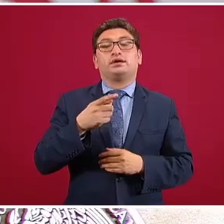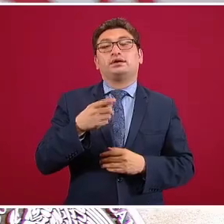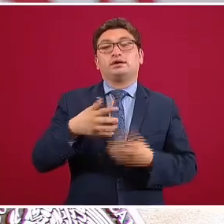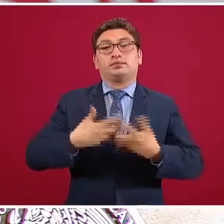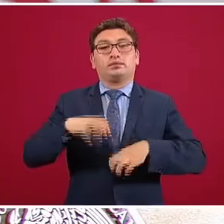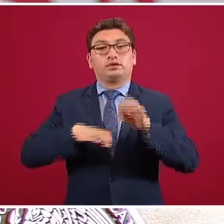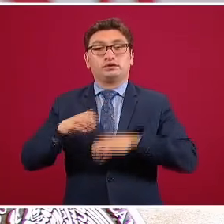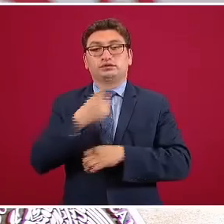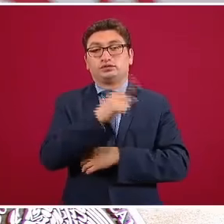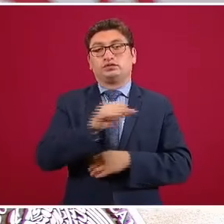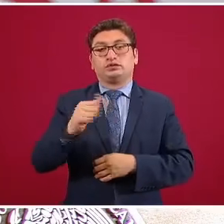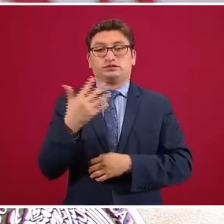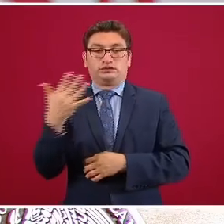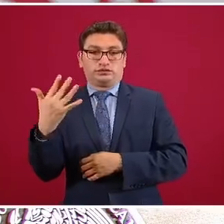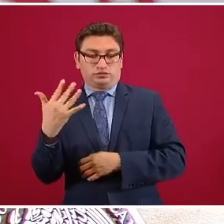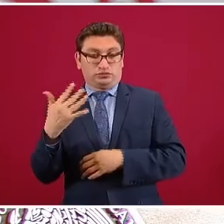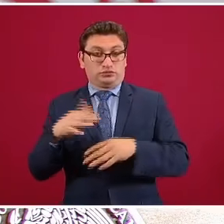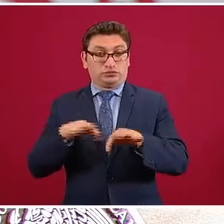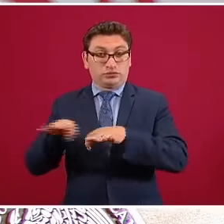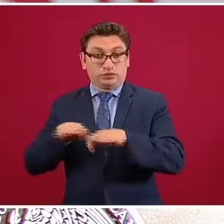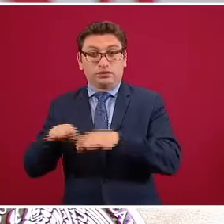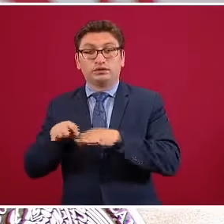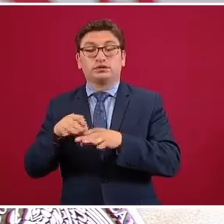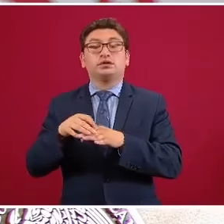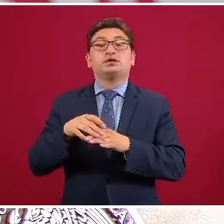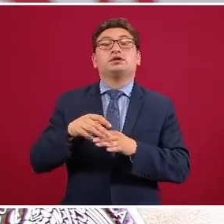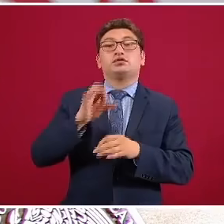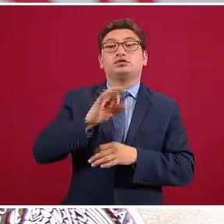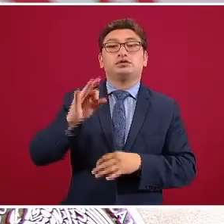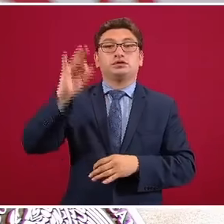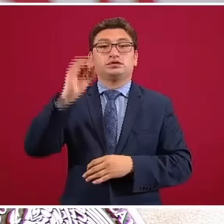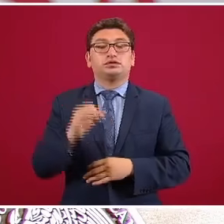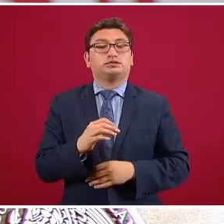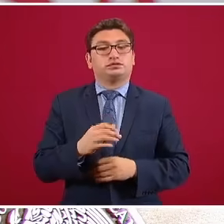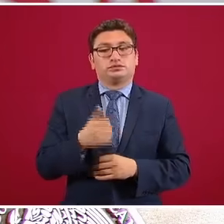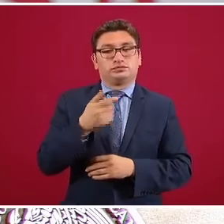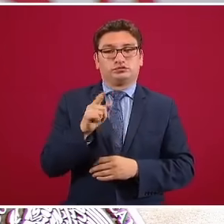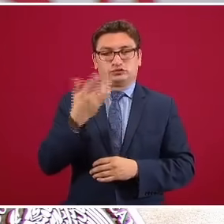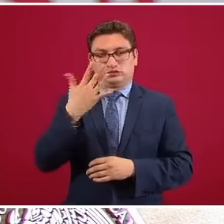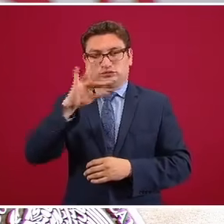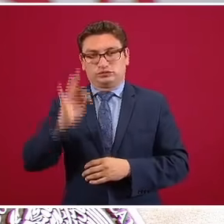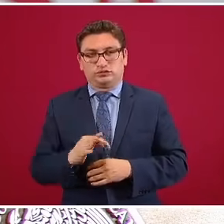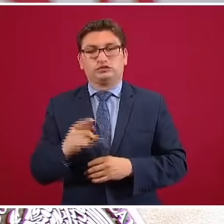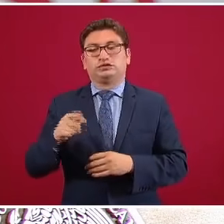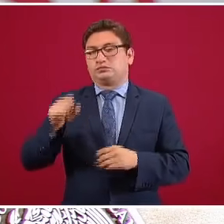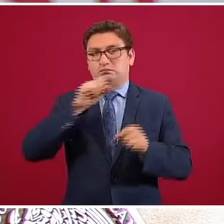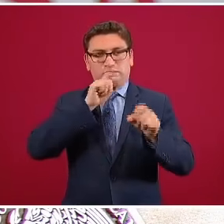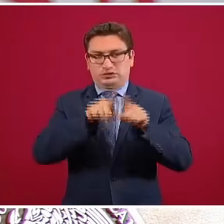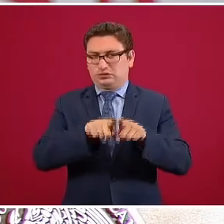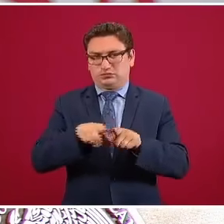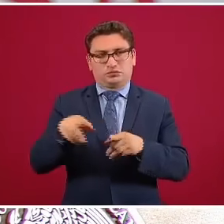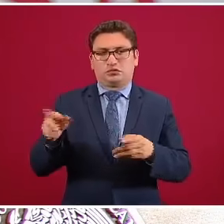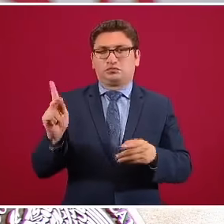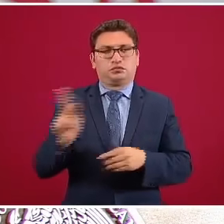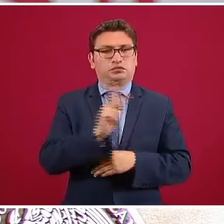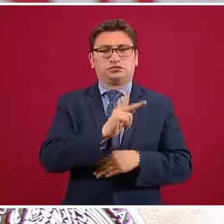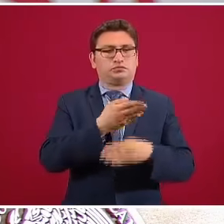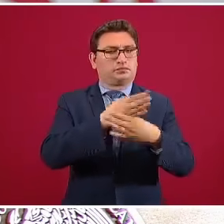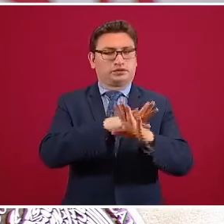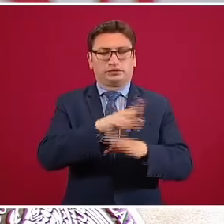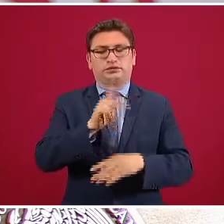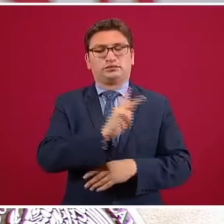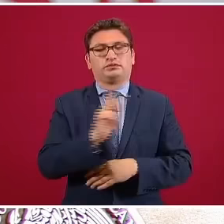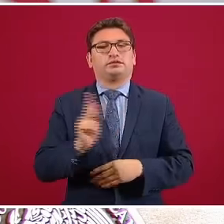trabajadores el interés es de 6.5 por ciento es decir es el mismo interés de la tasa interbancaria